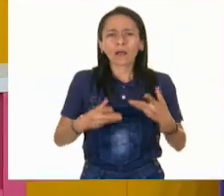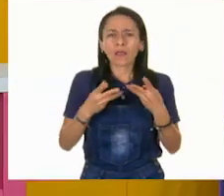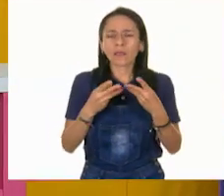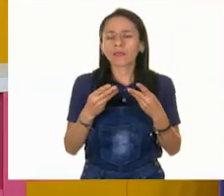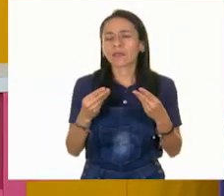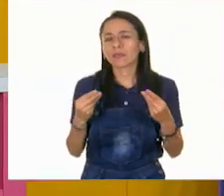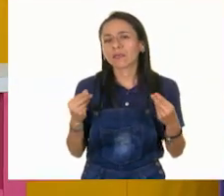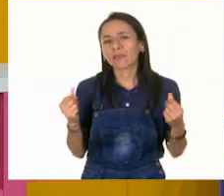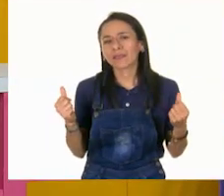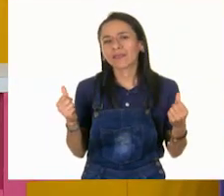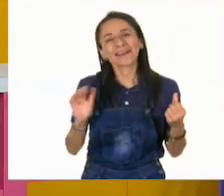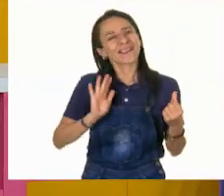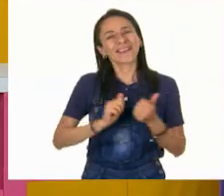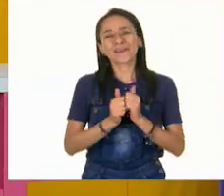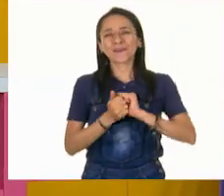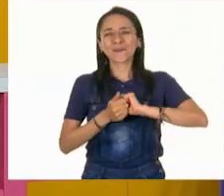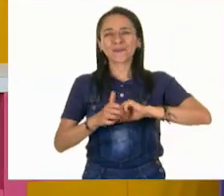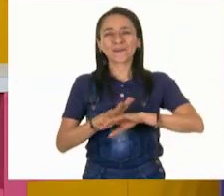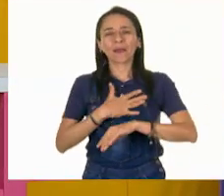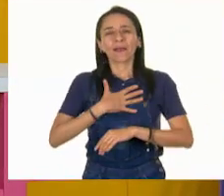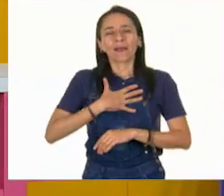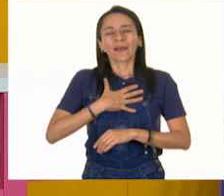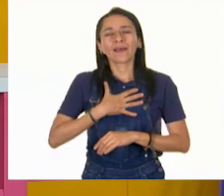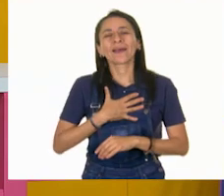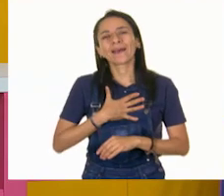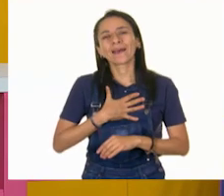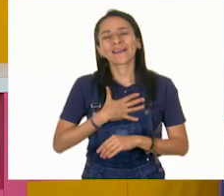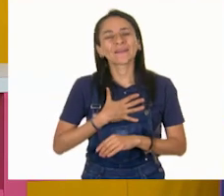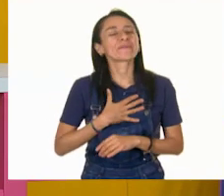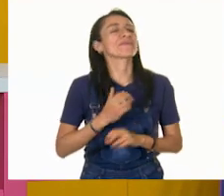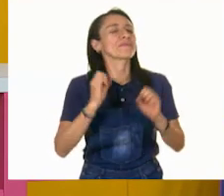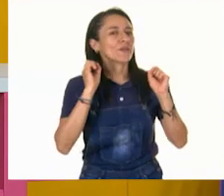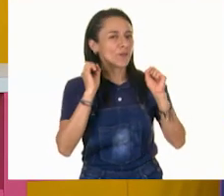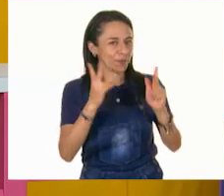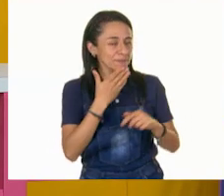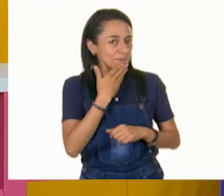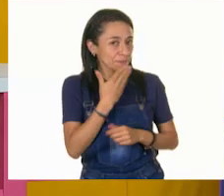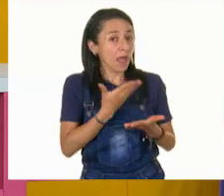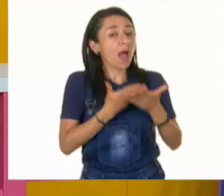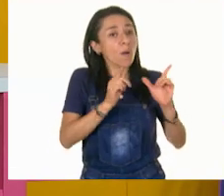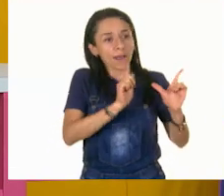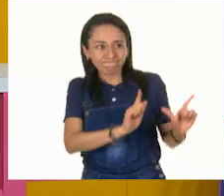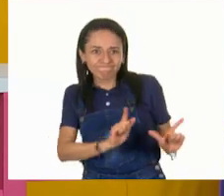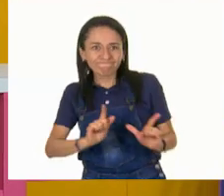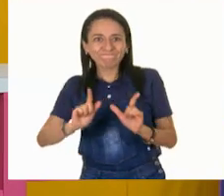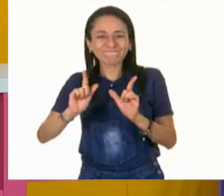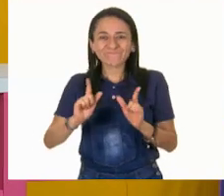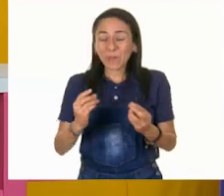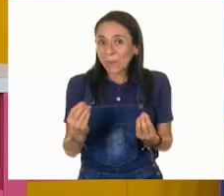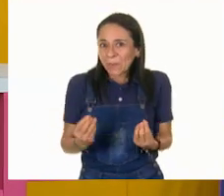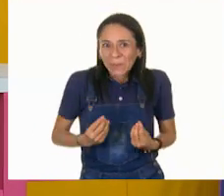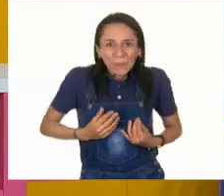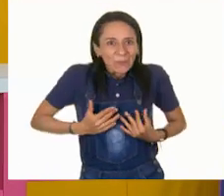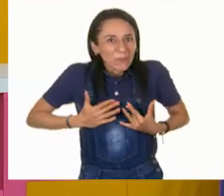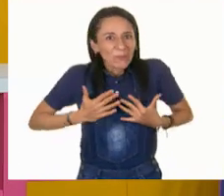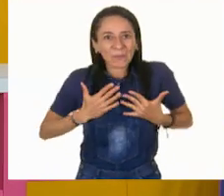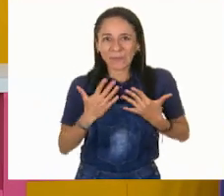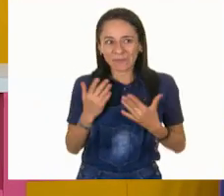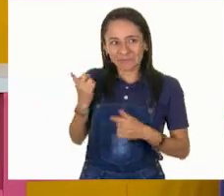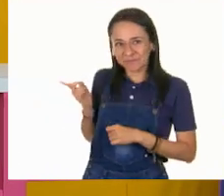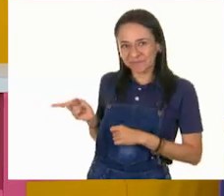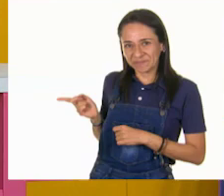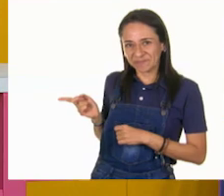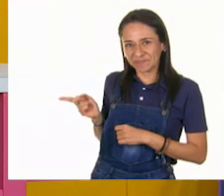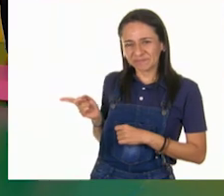bien, excelente. Vamos con el que sigue entonces. Ahora viene el regocijo. Muy bien. Regocijo. Regocijo.